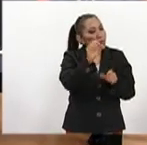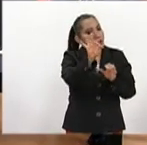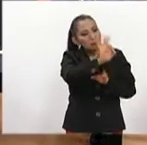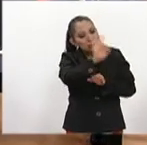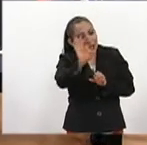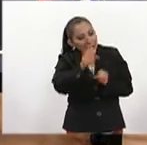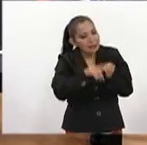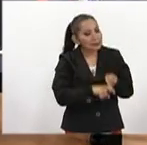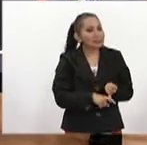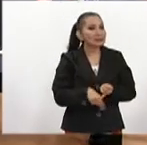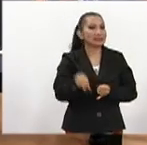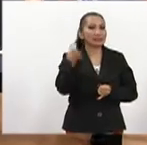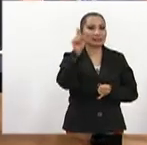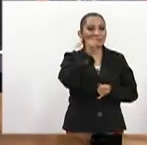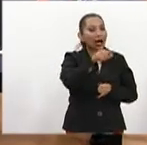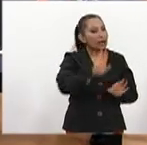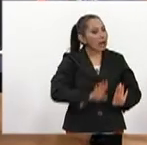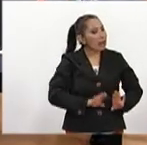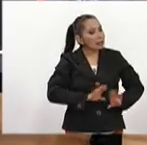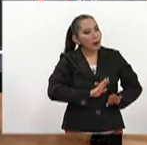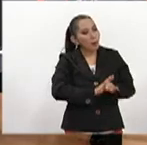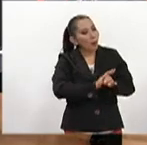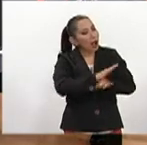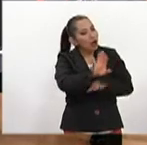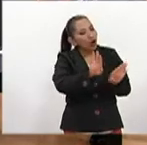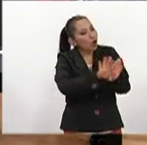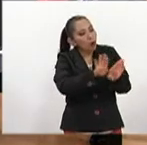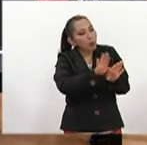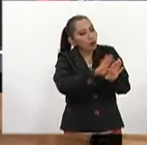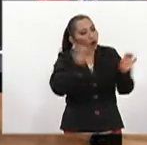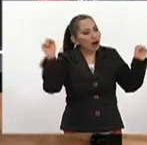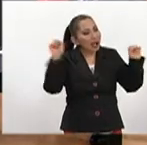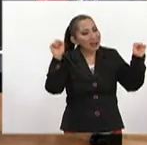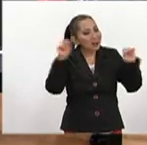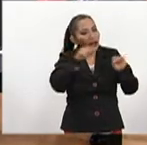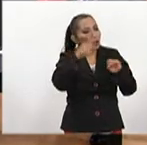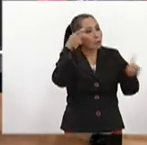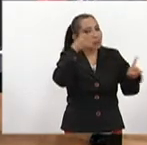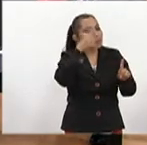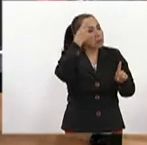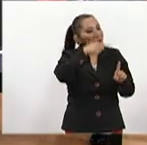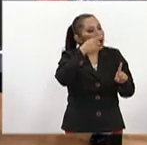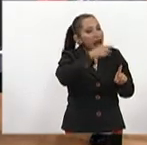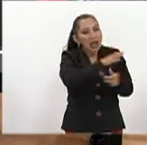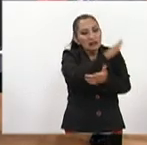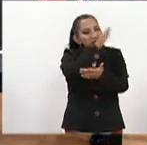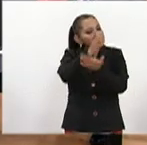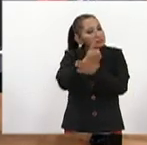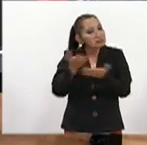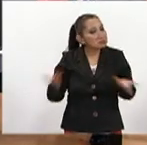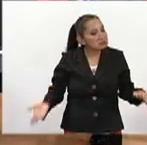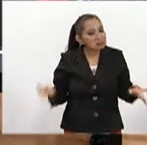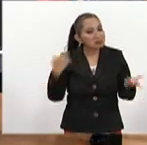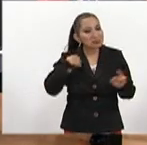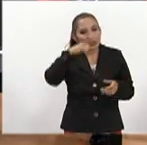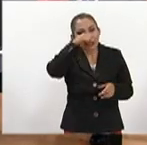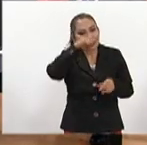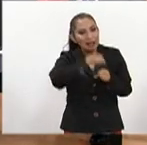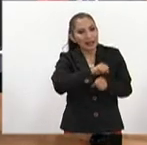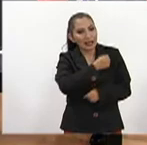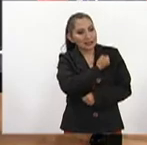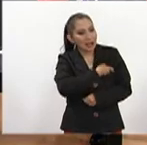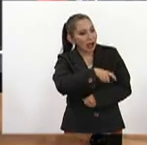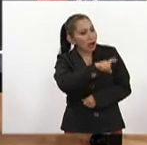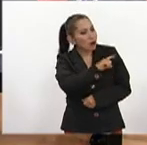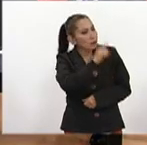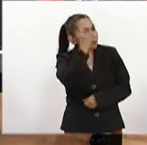ser, las características de este evento y por qué. ¿Cuál es el objetivo de la Secretaría